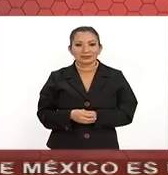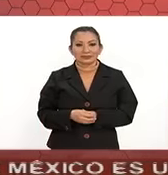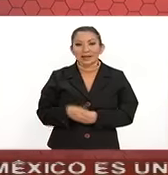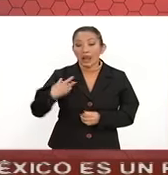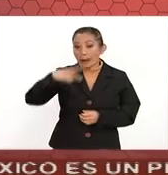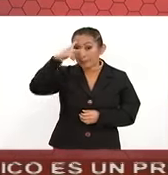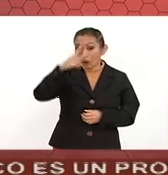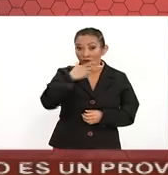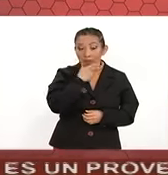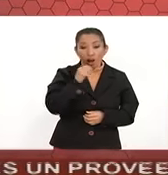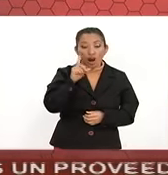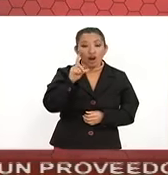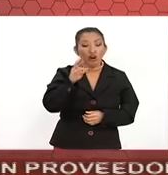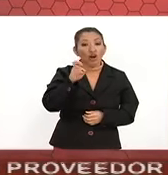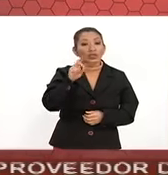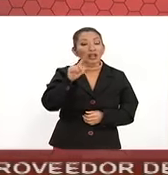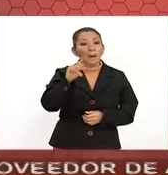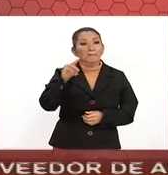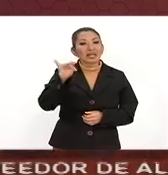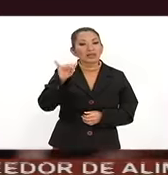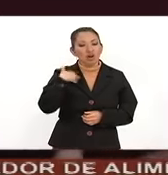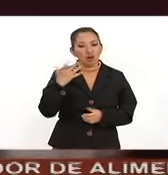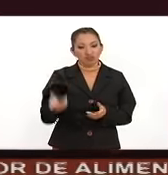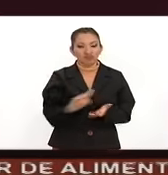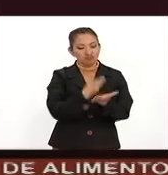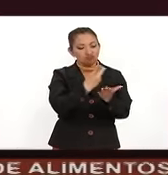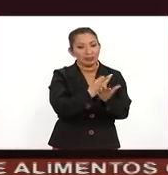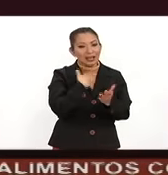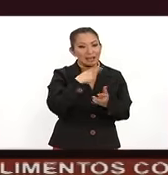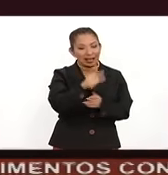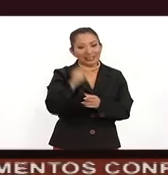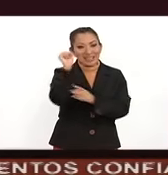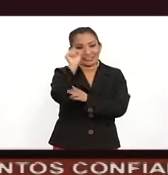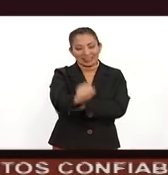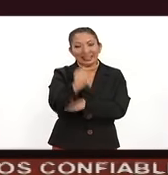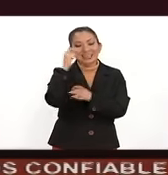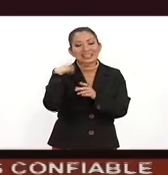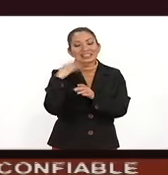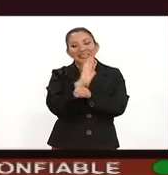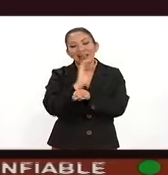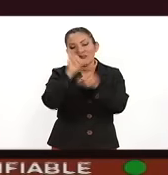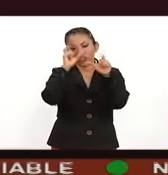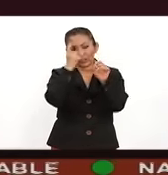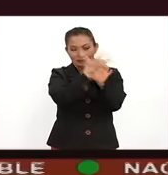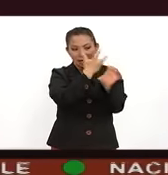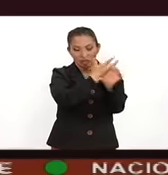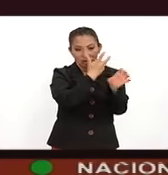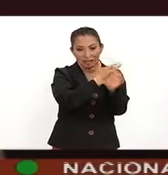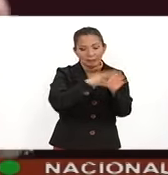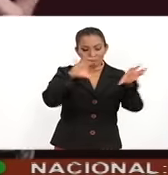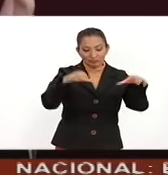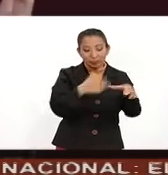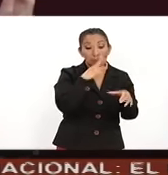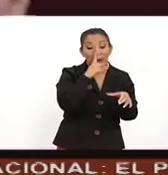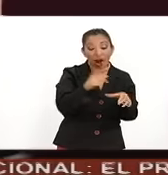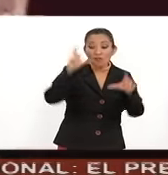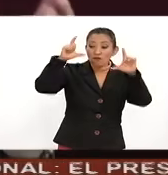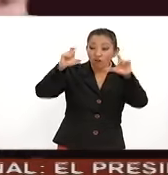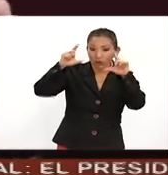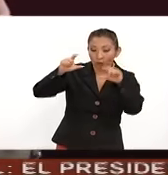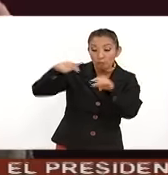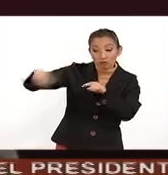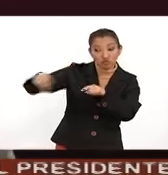Y el mexicano Rodrigo Prieto fue nominado por el Sindicato de Cinefotógrafos de Estados Unidos en la categoría de Mejor